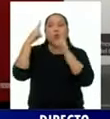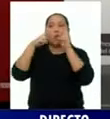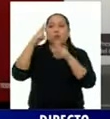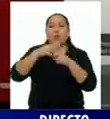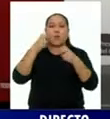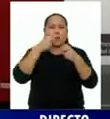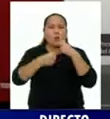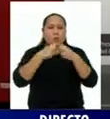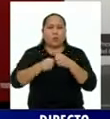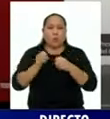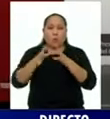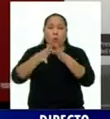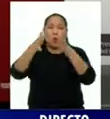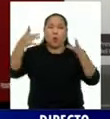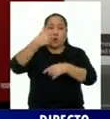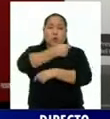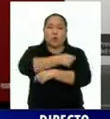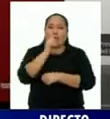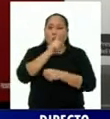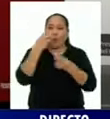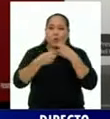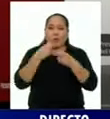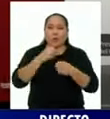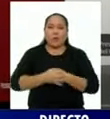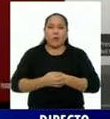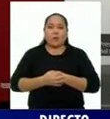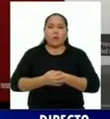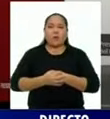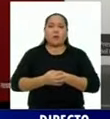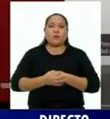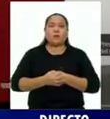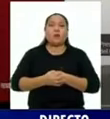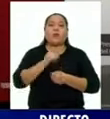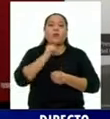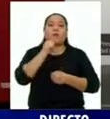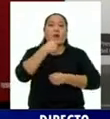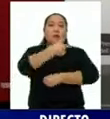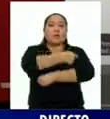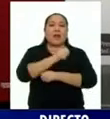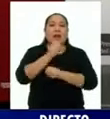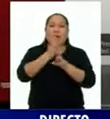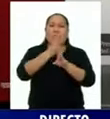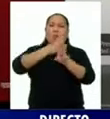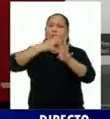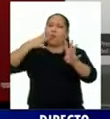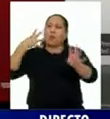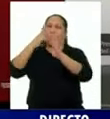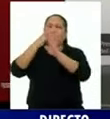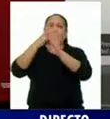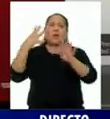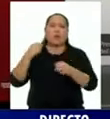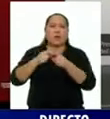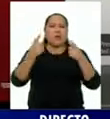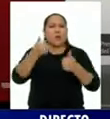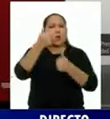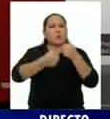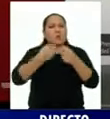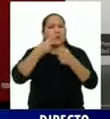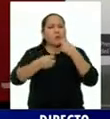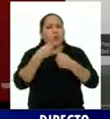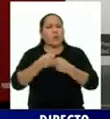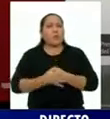sido más allá de la cantidad de vacunas, sino con respecto a la inoculación. Hemos visto grandes colas en distintos vacunatorios. ¿Cuál ha sido el problema de fondo